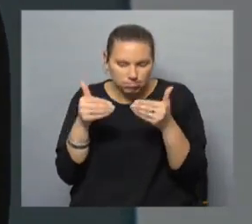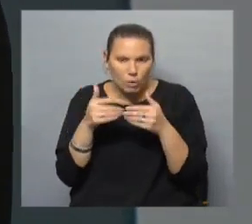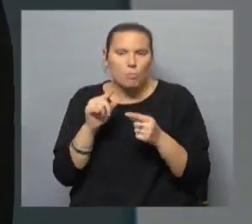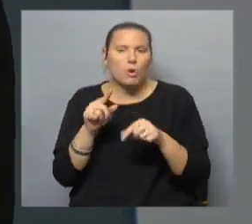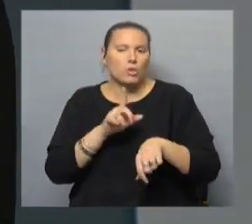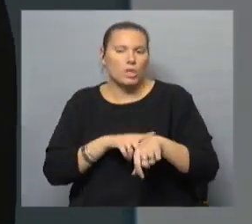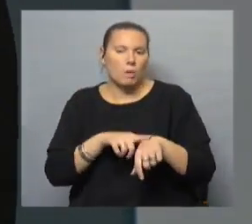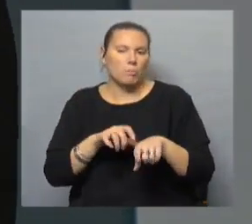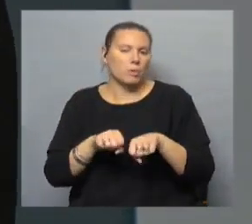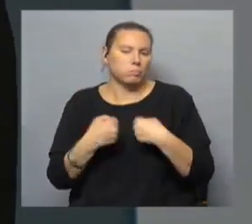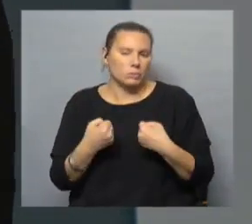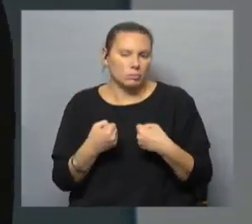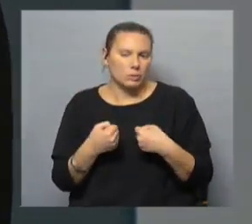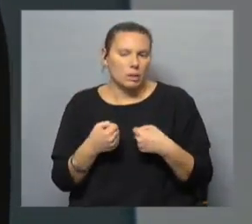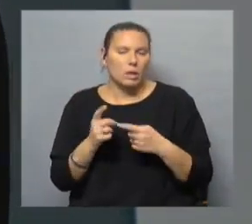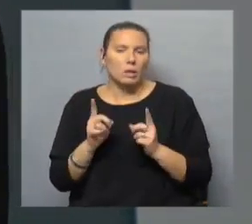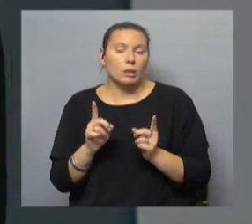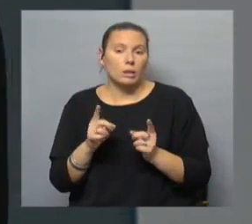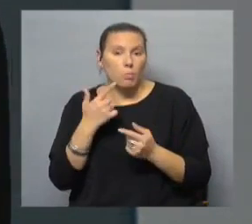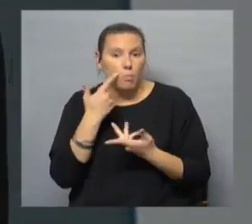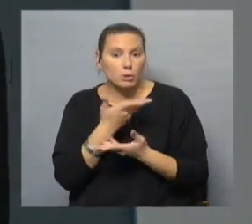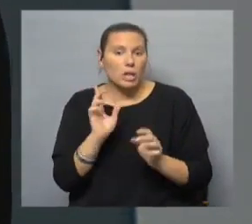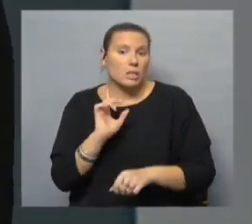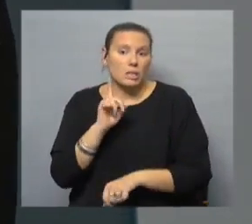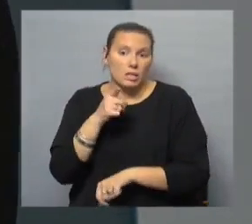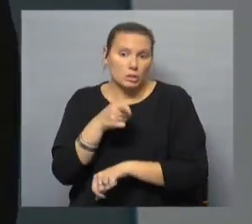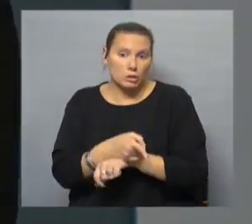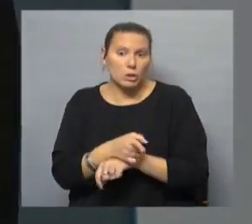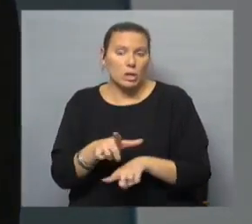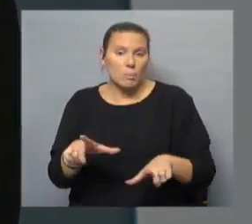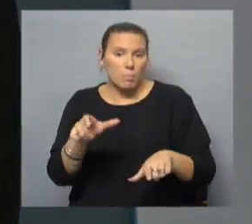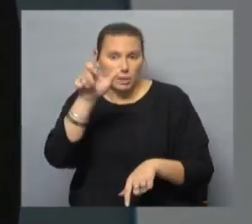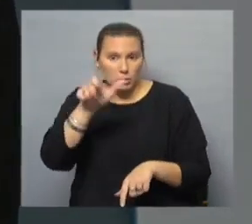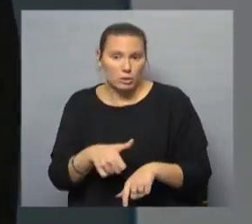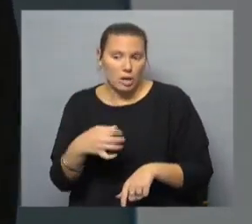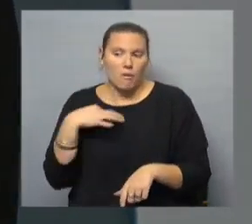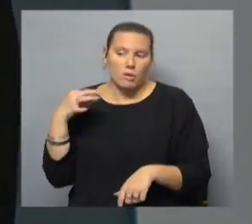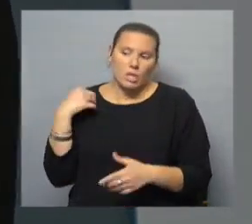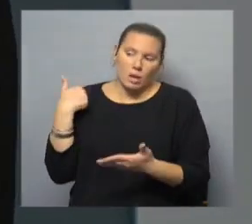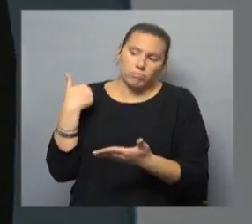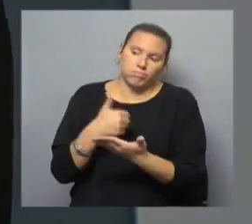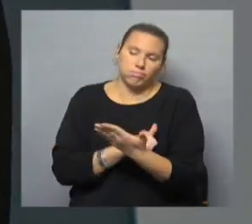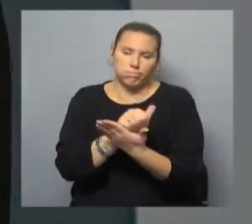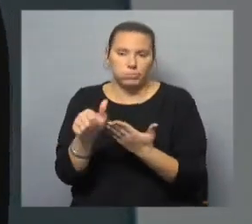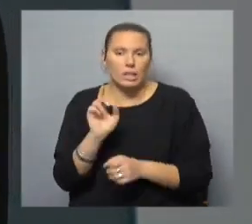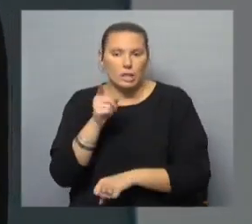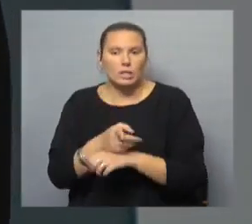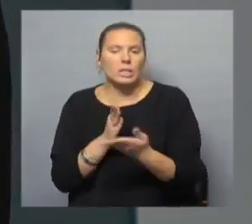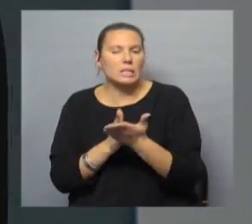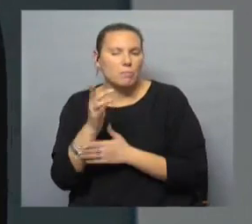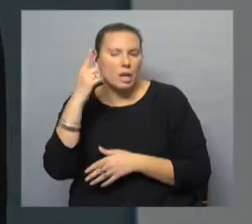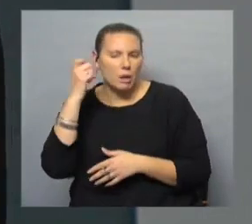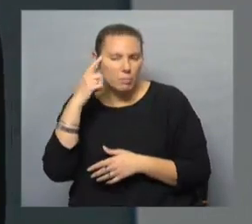tiempos y bueno, empieza a retratar justamente decisiones que fue tomando este personaje a lo largo de su vida. Y entonces está, pero siempre desde la experiencia,